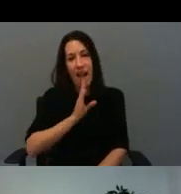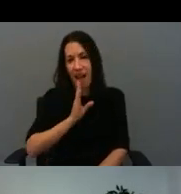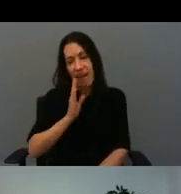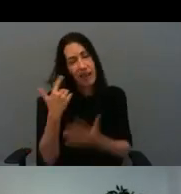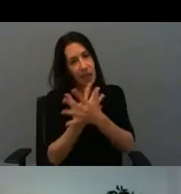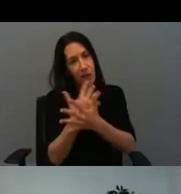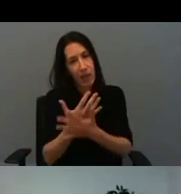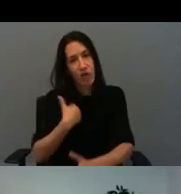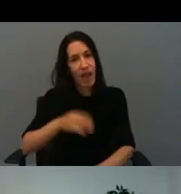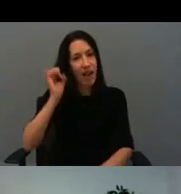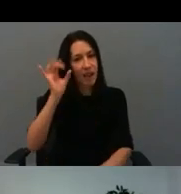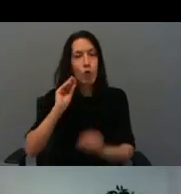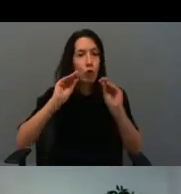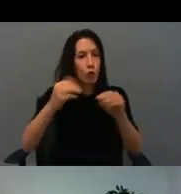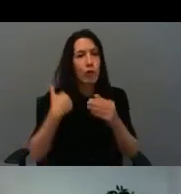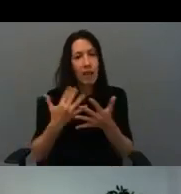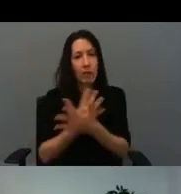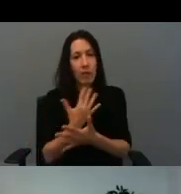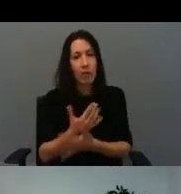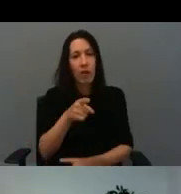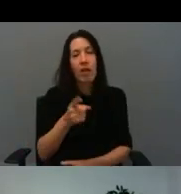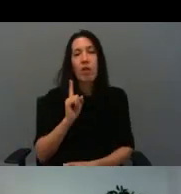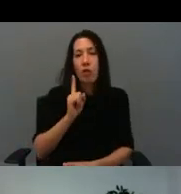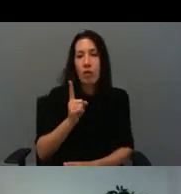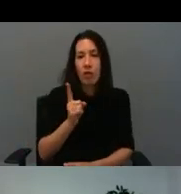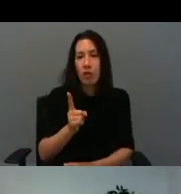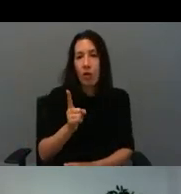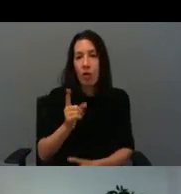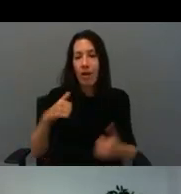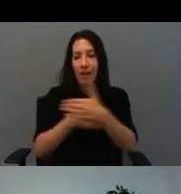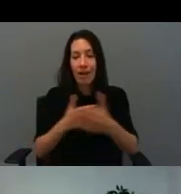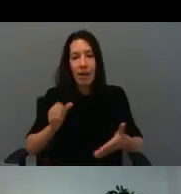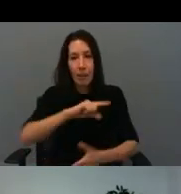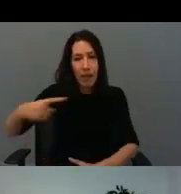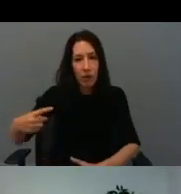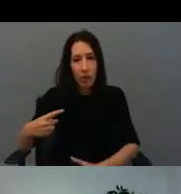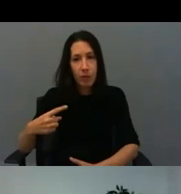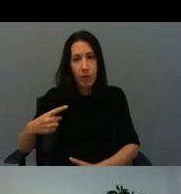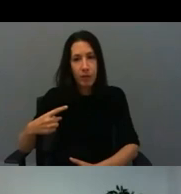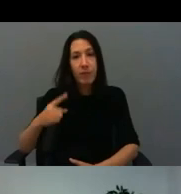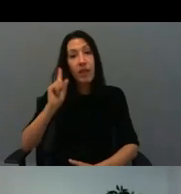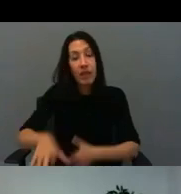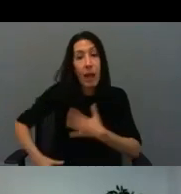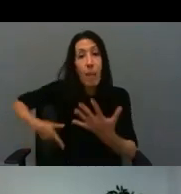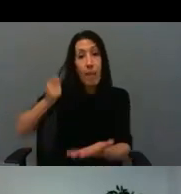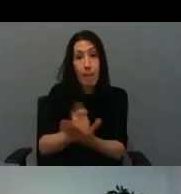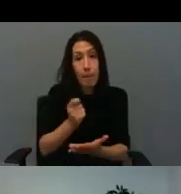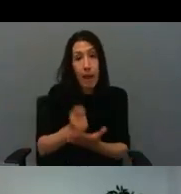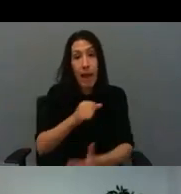su intervención que vive en una solución habitacional y lo que hace es que paga el asistente